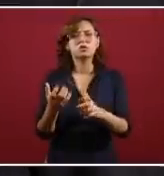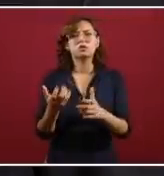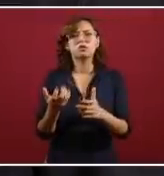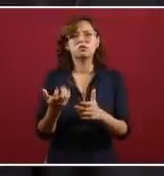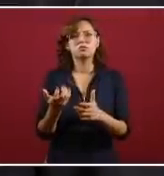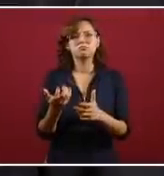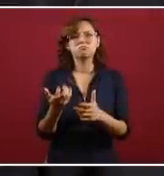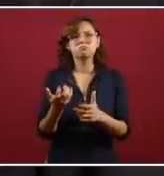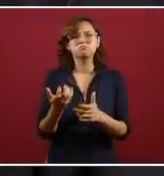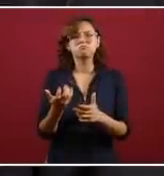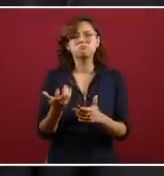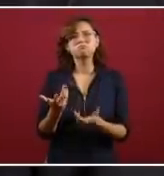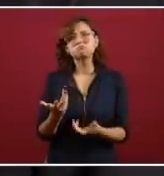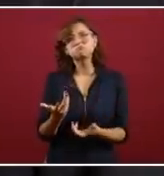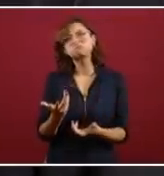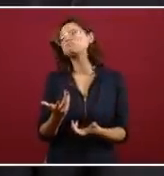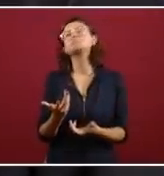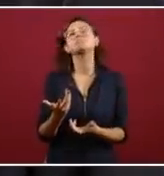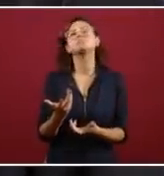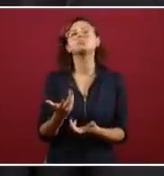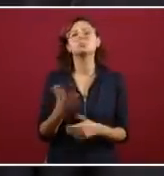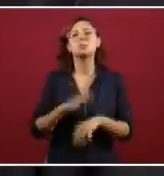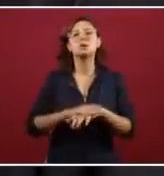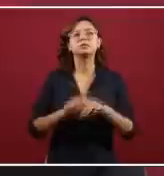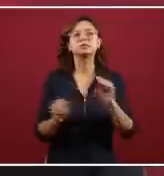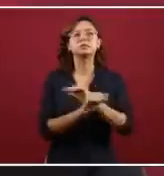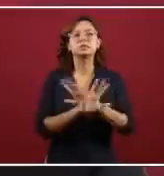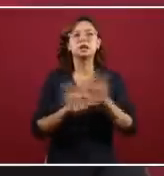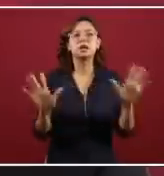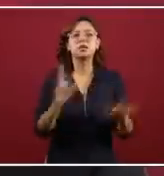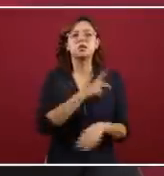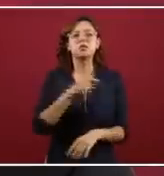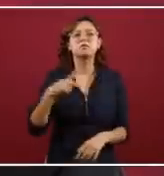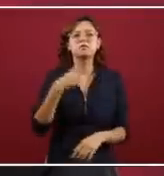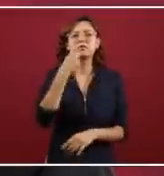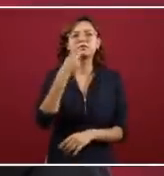Está, para decirlo con claridad,